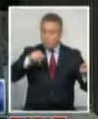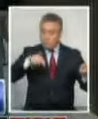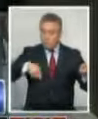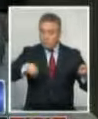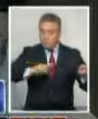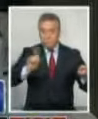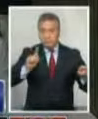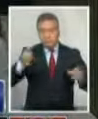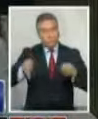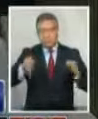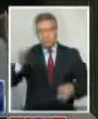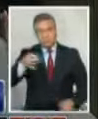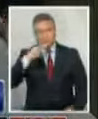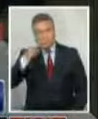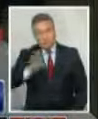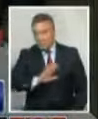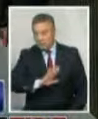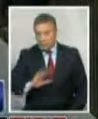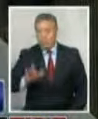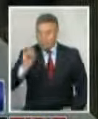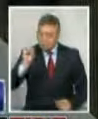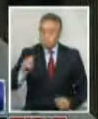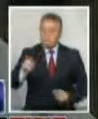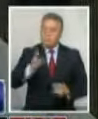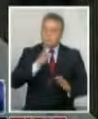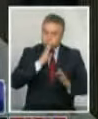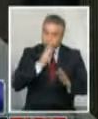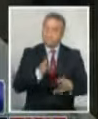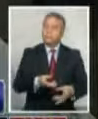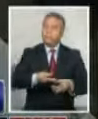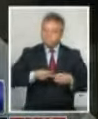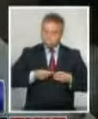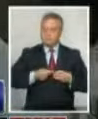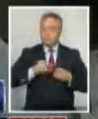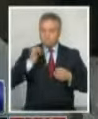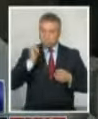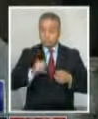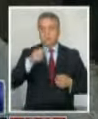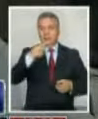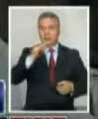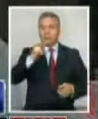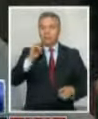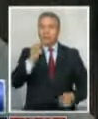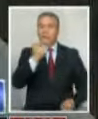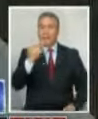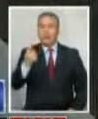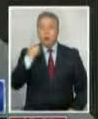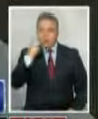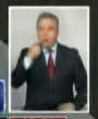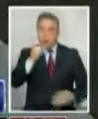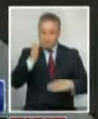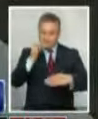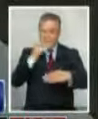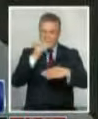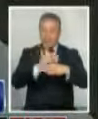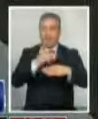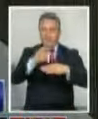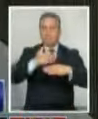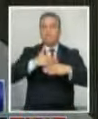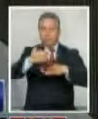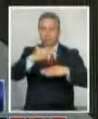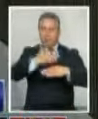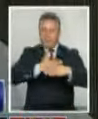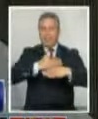no se pronunció sobre eso, aunque acogió la tesis de Chile en el sentido que el hito número uno es el hito que marca la frontera entre ambos